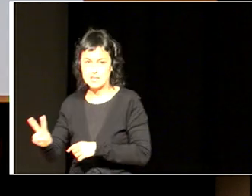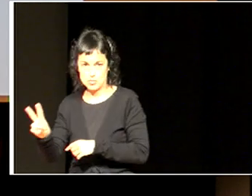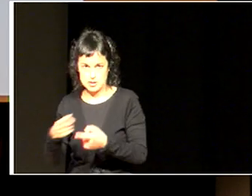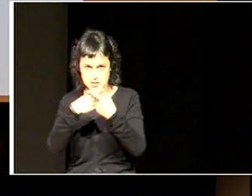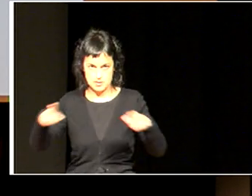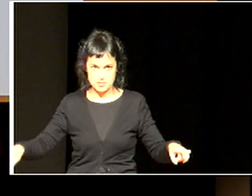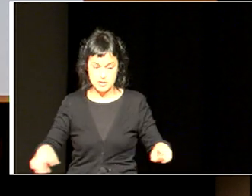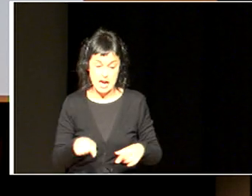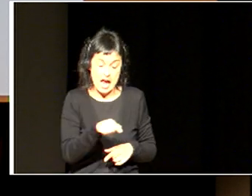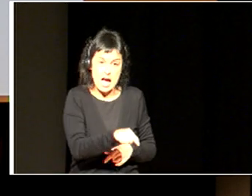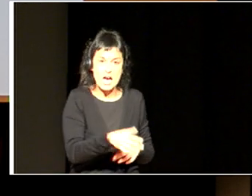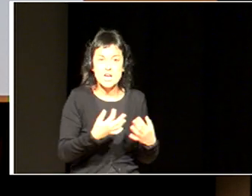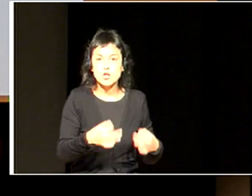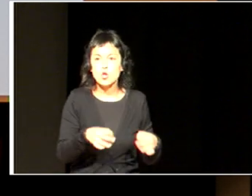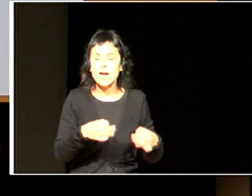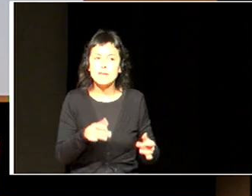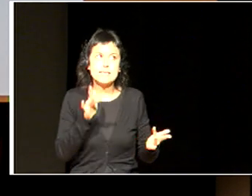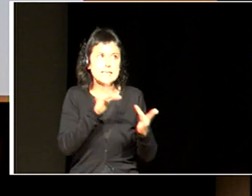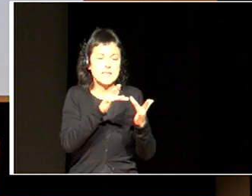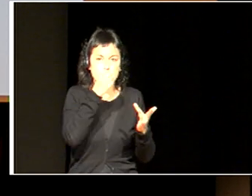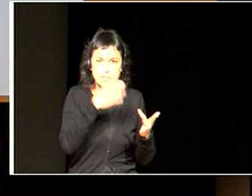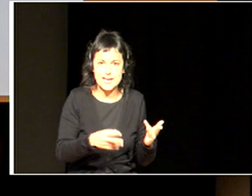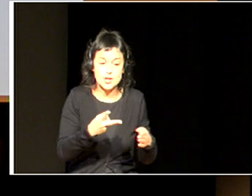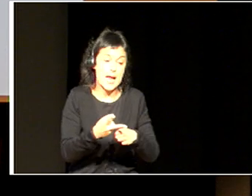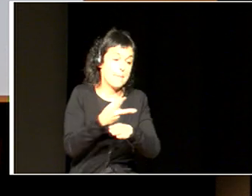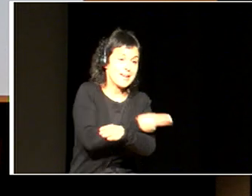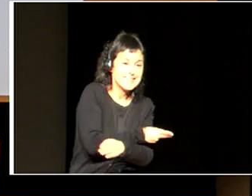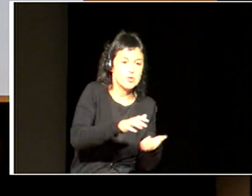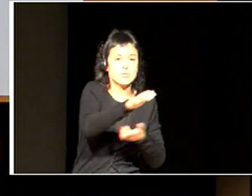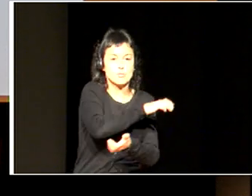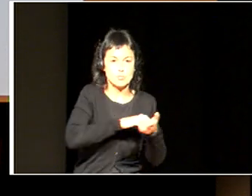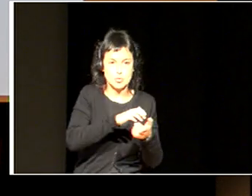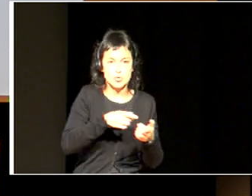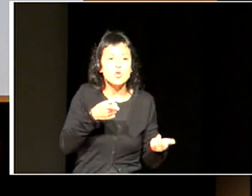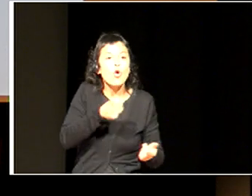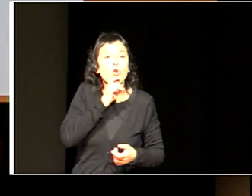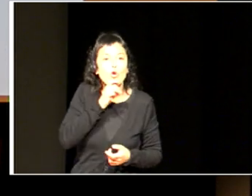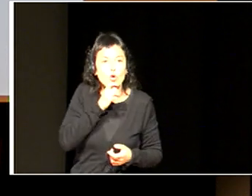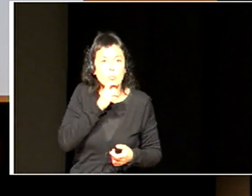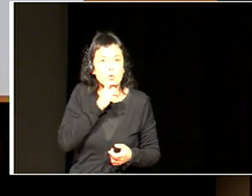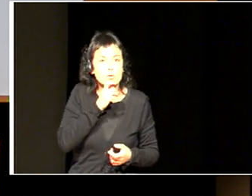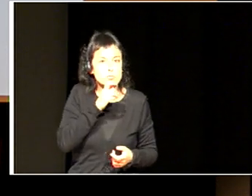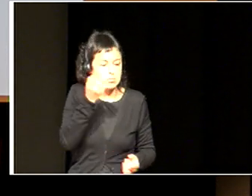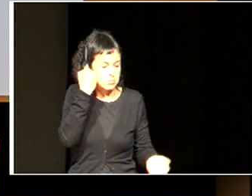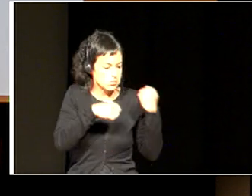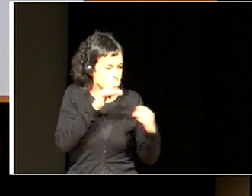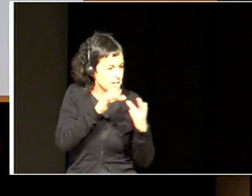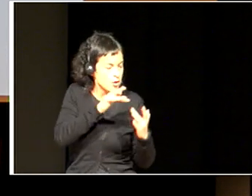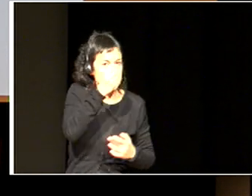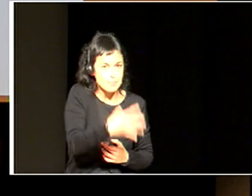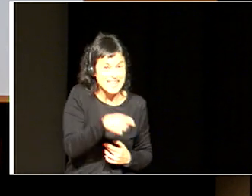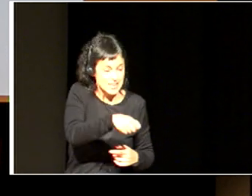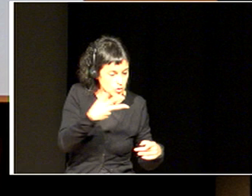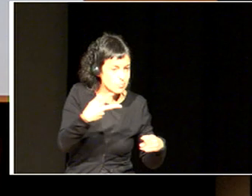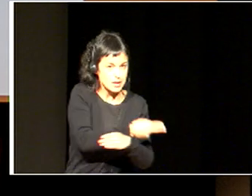está basada en la idea del buen trato es decir la prevención del maltrato es el buen trato esa es la verdadera prevención y por lo